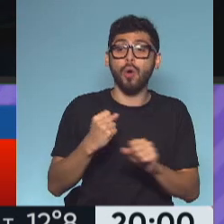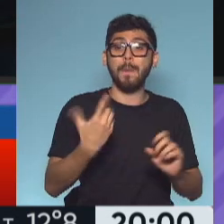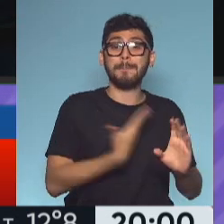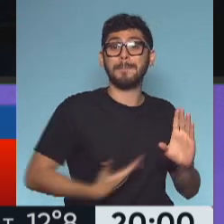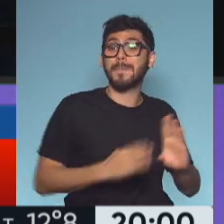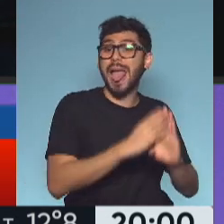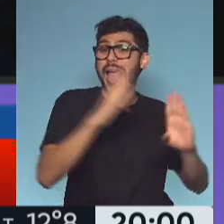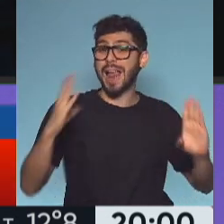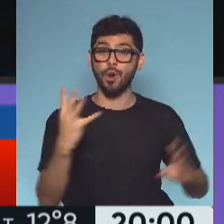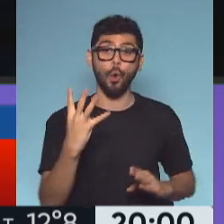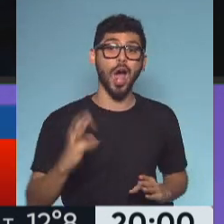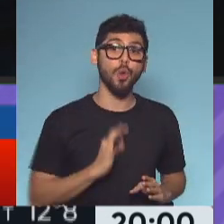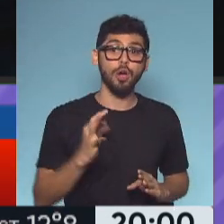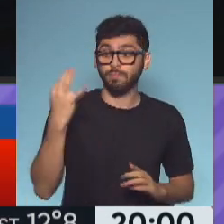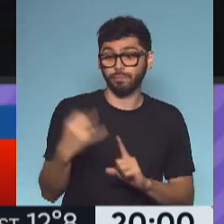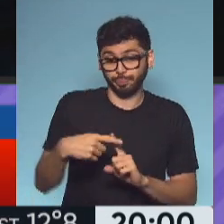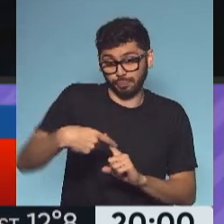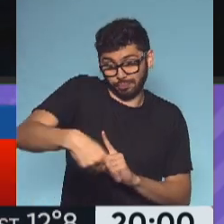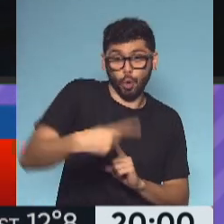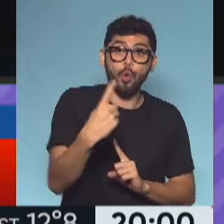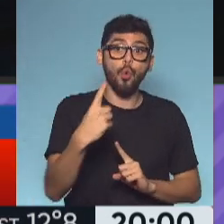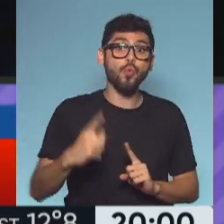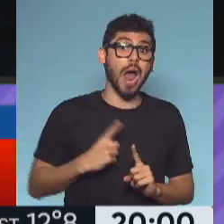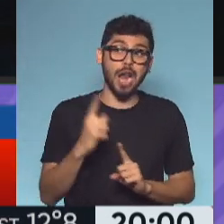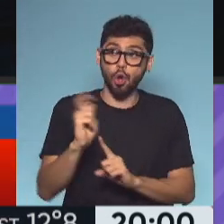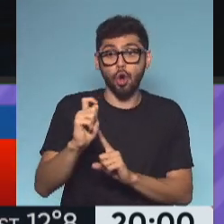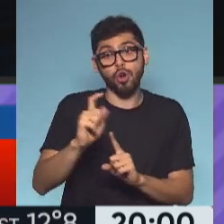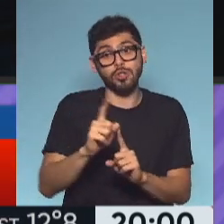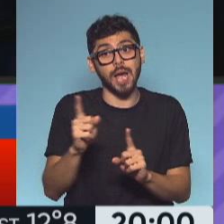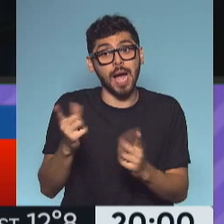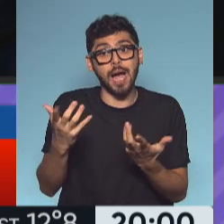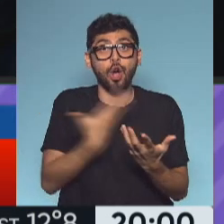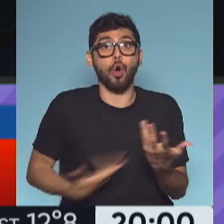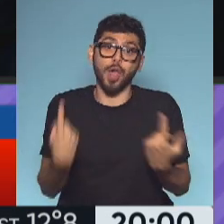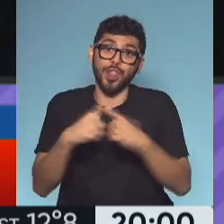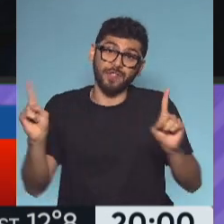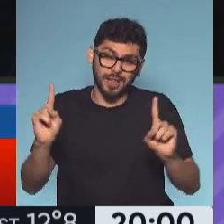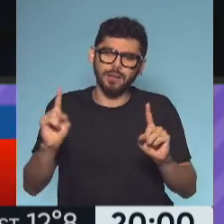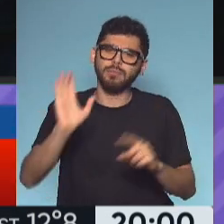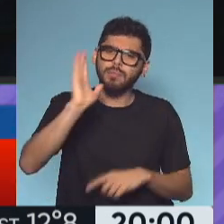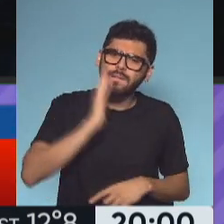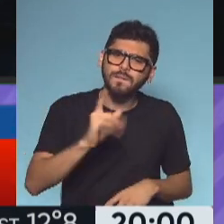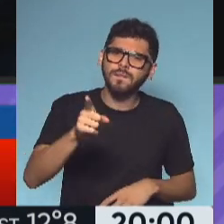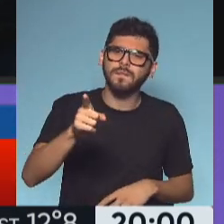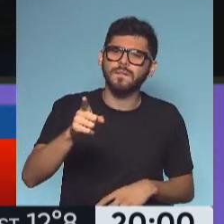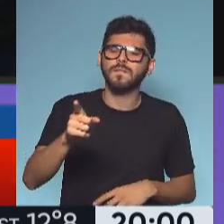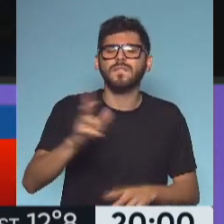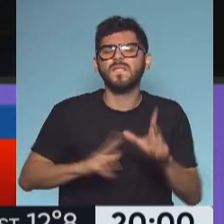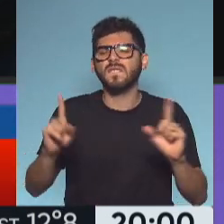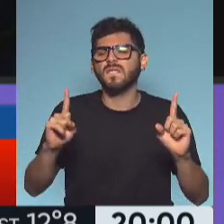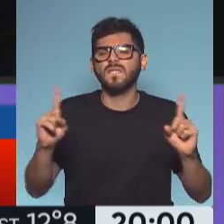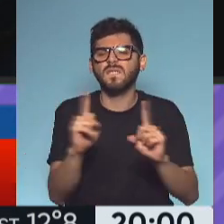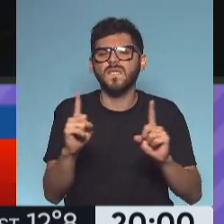entero. Es cierto también que ya llevamos un año y meses de otro color de gobierno. Decinos en dos líneas, ¿qué implicaría?